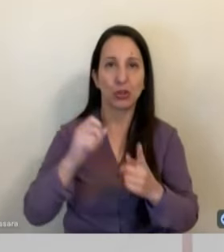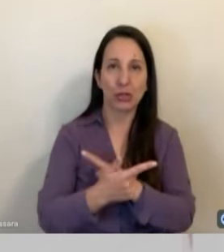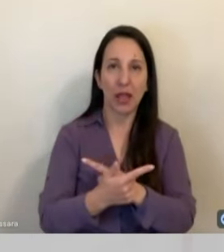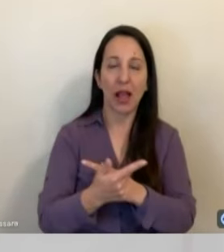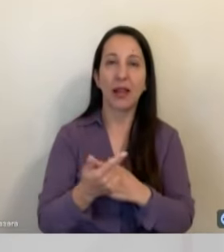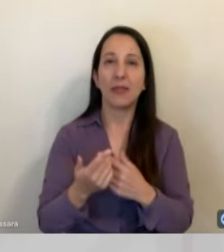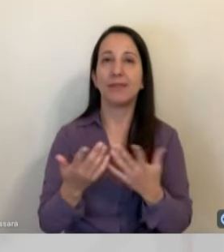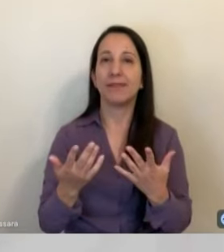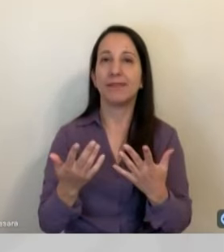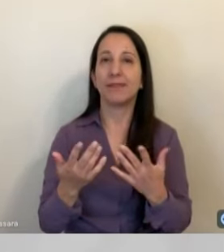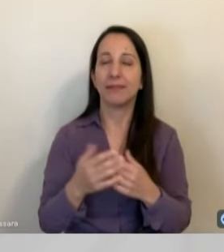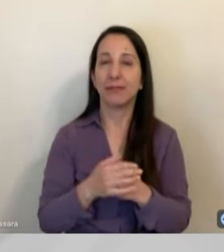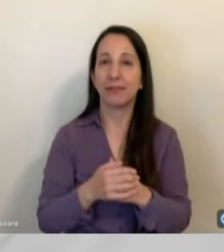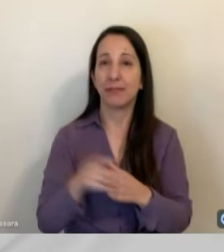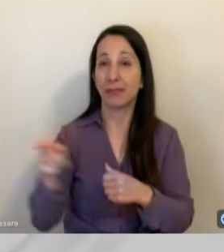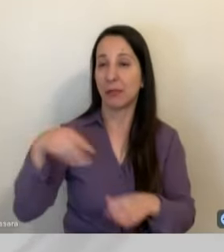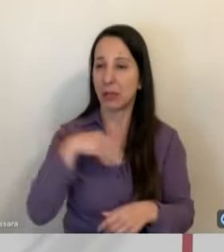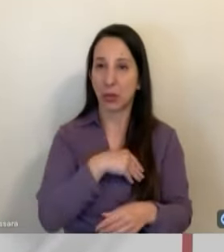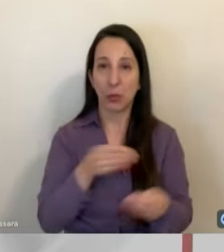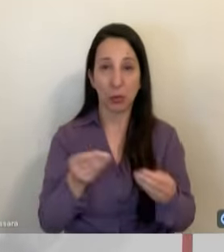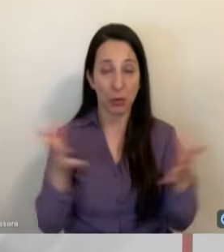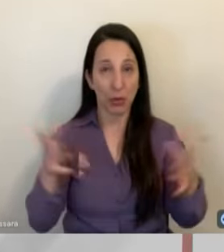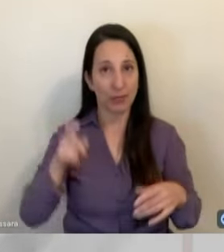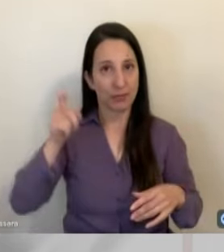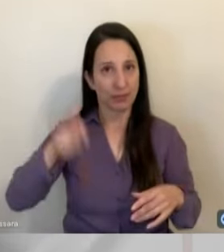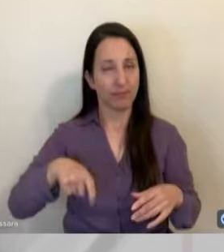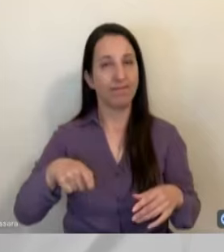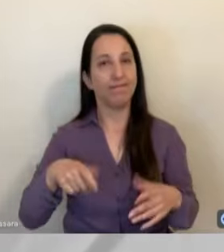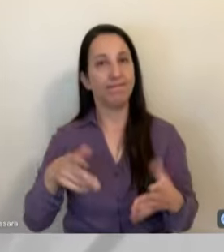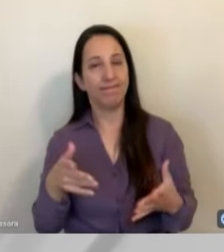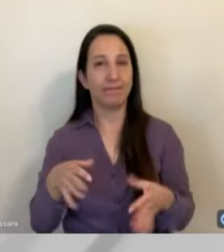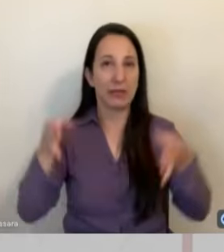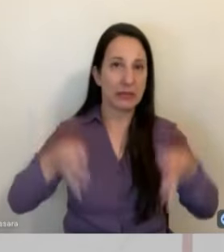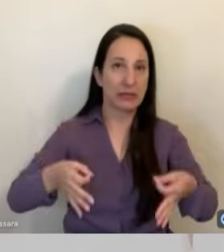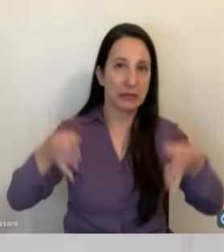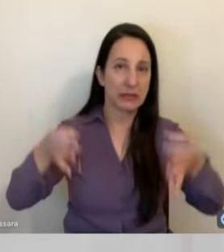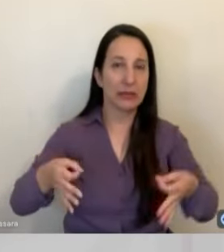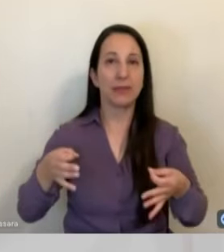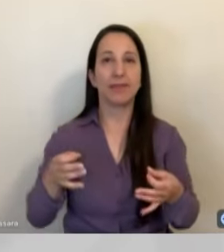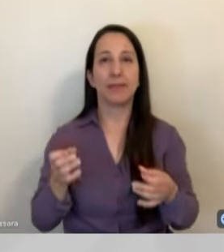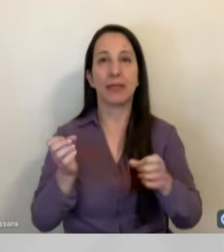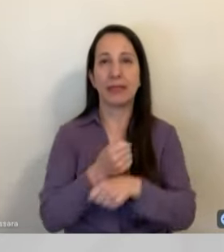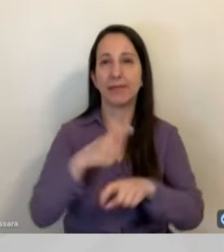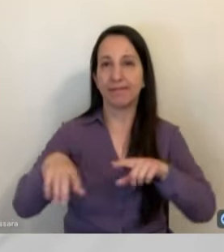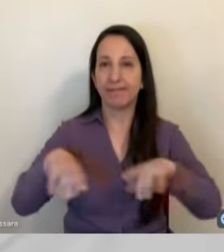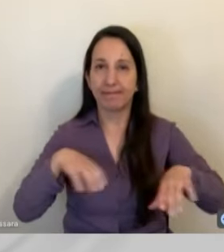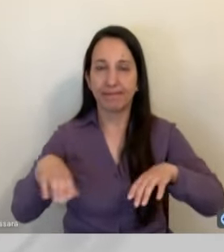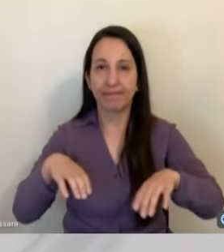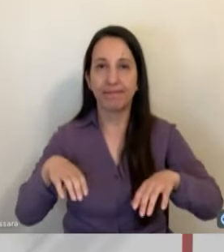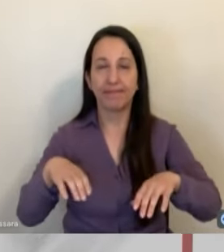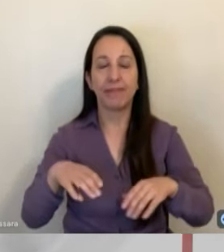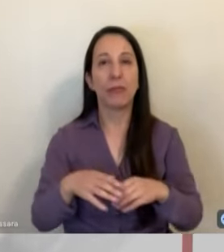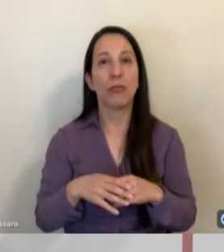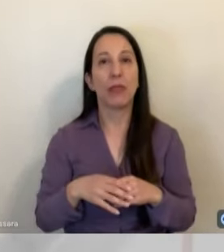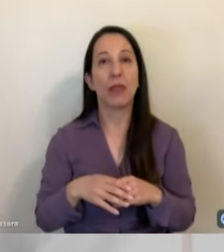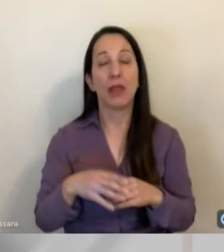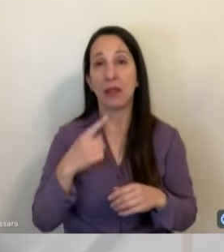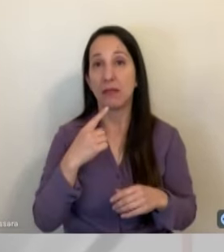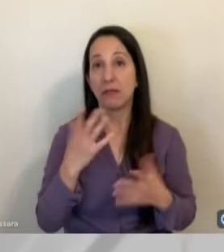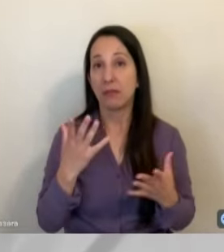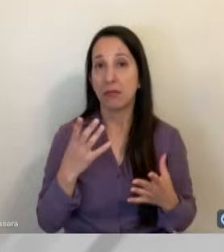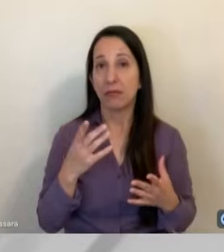que el Ministerio Público tuviera que tomar algunas decisiones e interponer una serie de acciones que, se guste o no nos